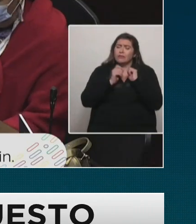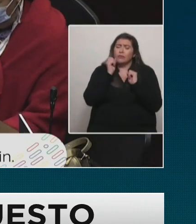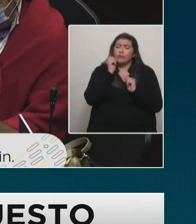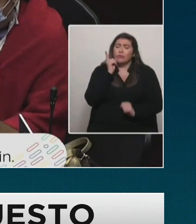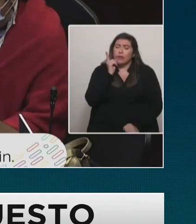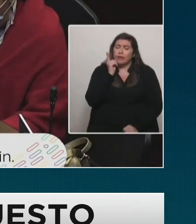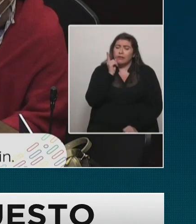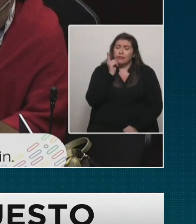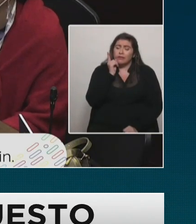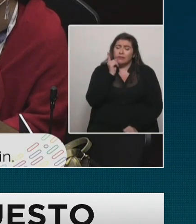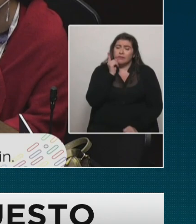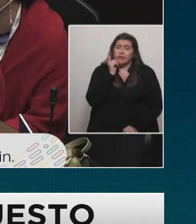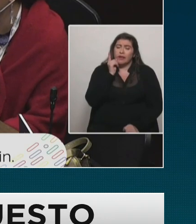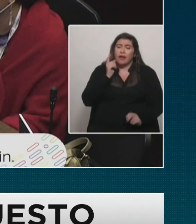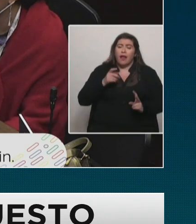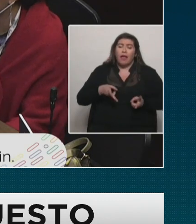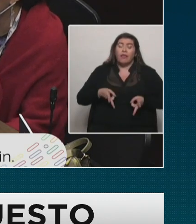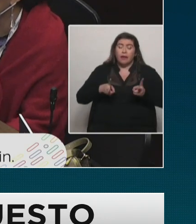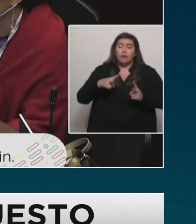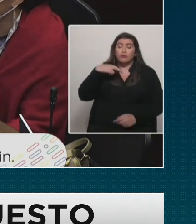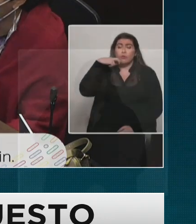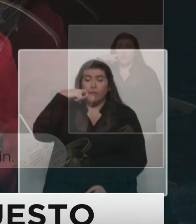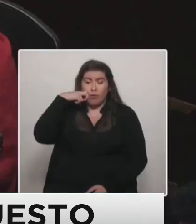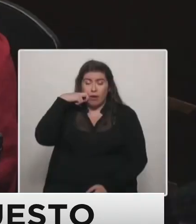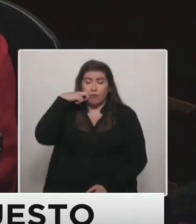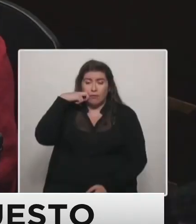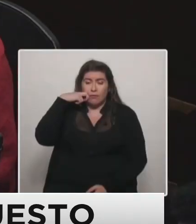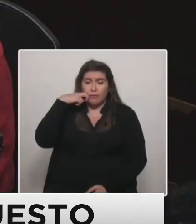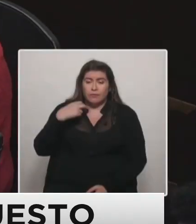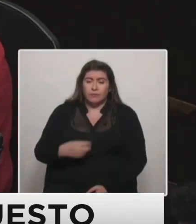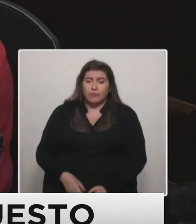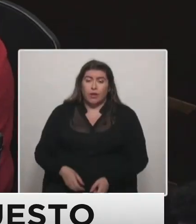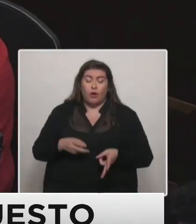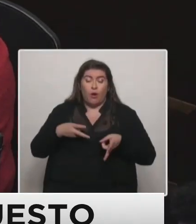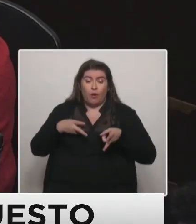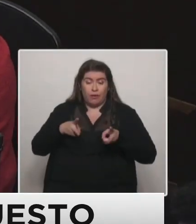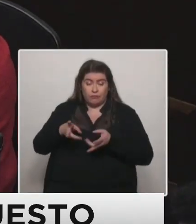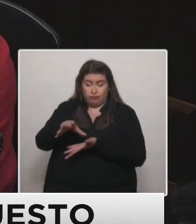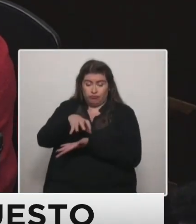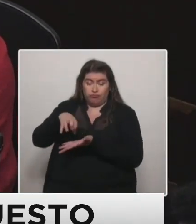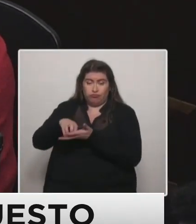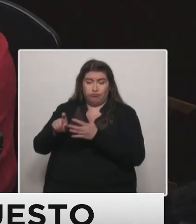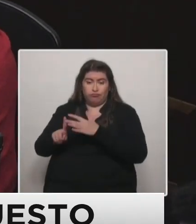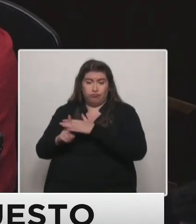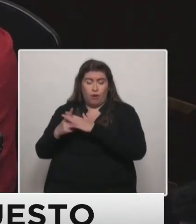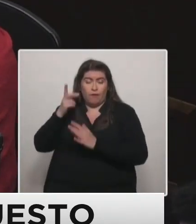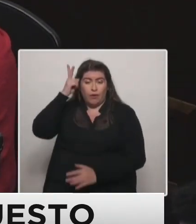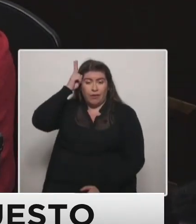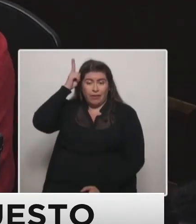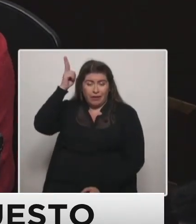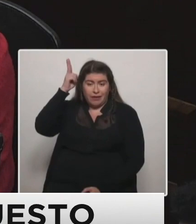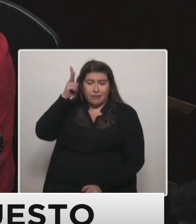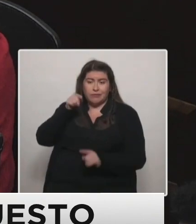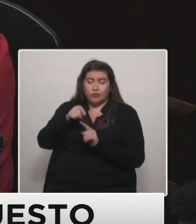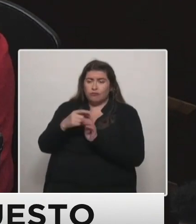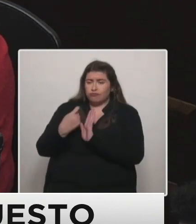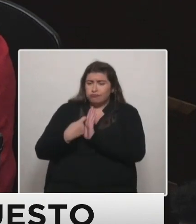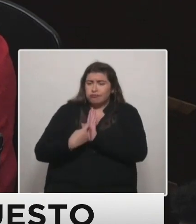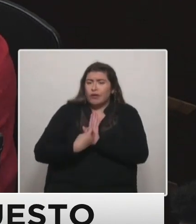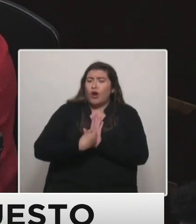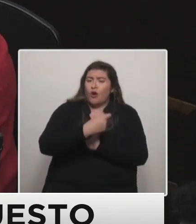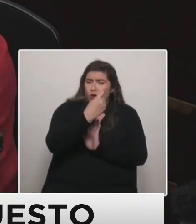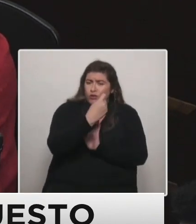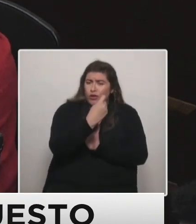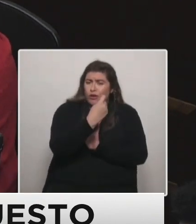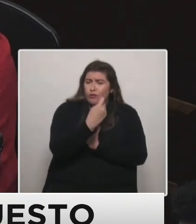un respeto mutuo un respeto también mínimo respecto a las ideas del resto y en ese sentido ética yo creo que tiene